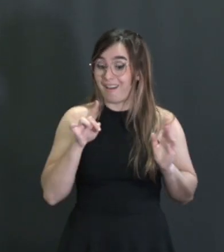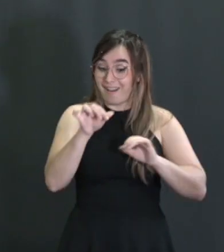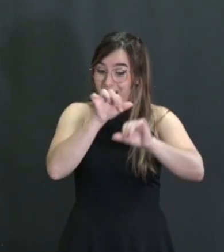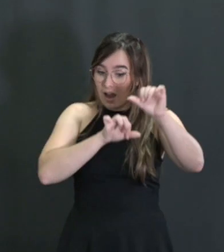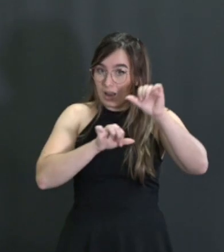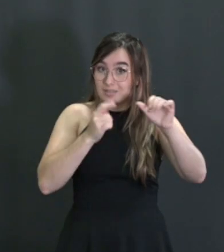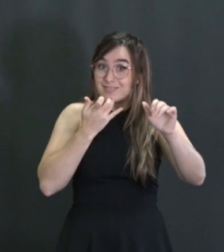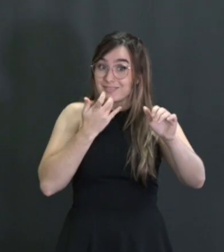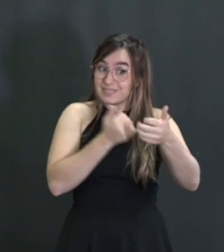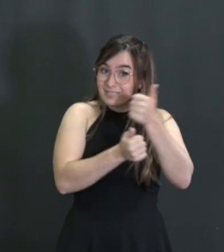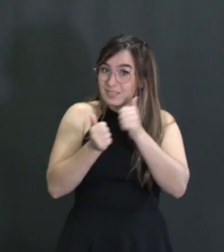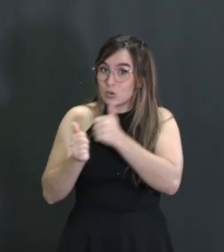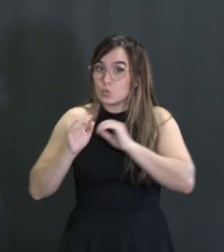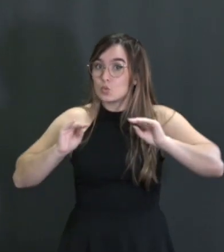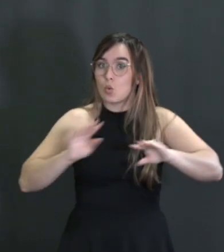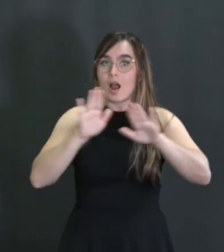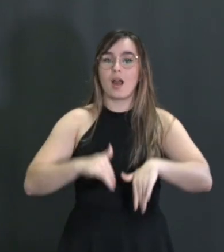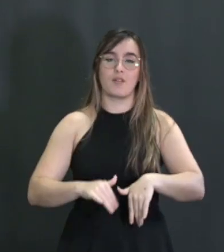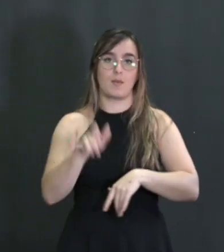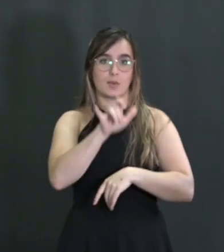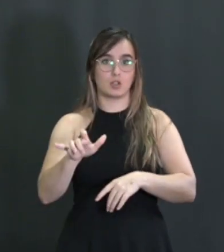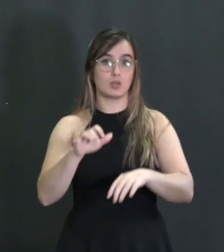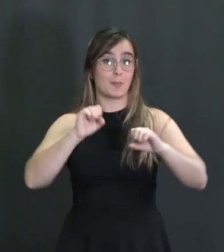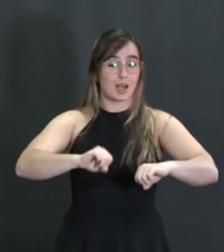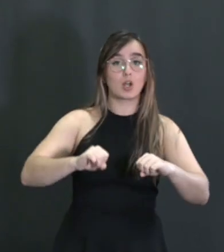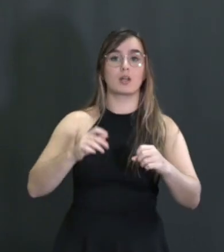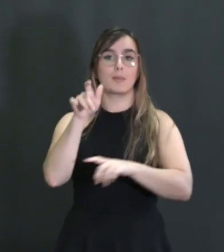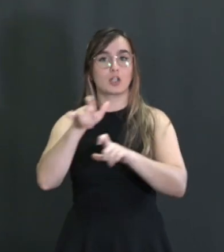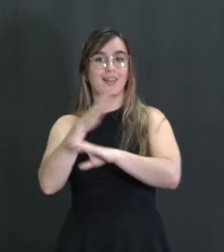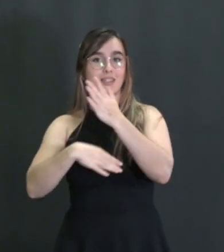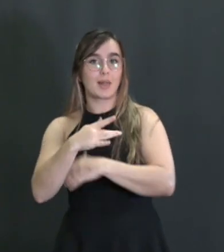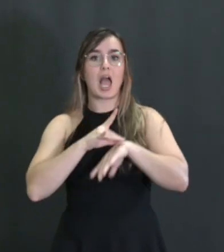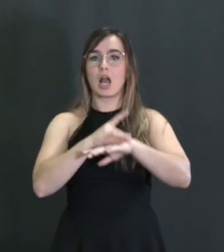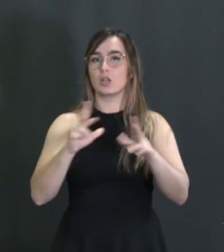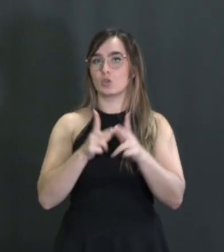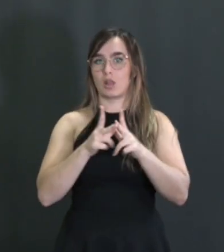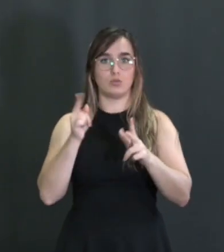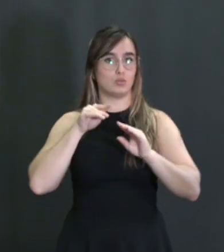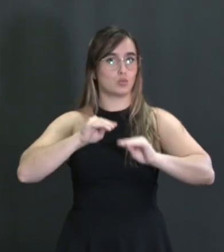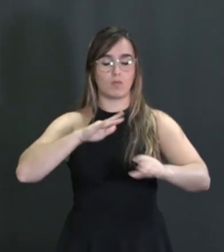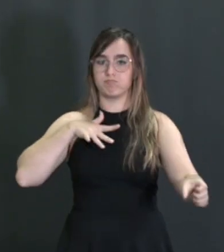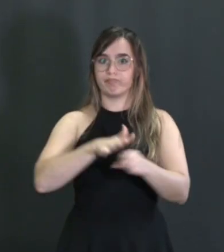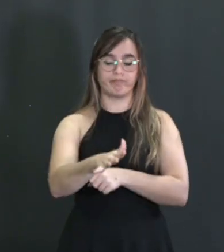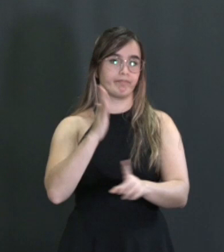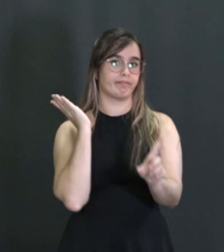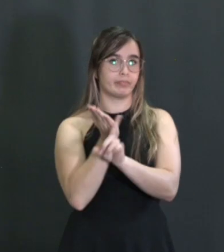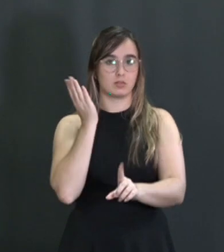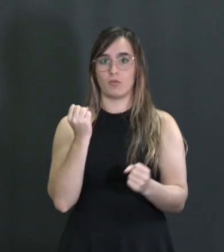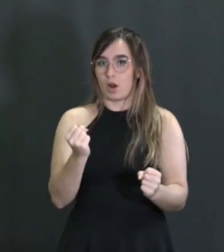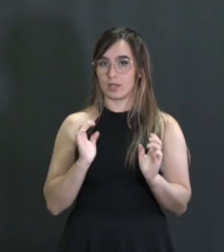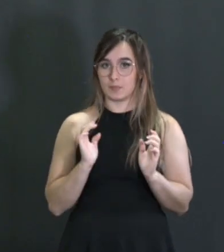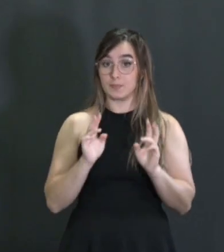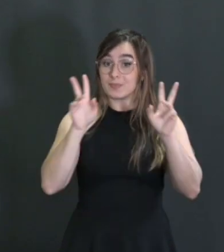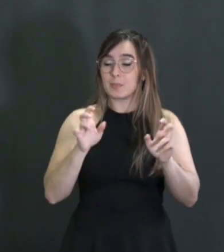la agenda social de las personas mayores y las personas con discapacidad. Mirad, con el tema de la discapacidad